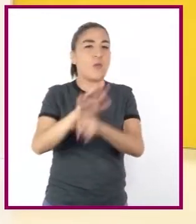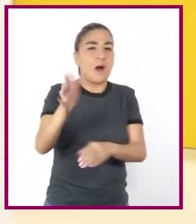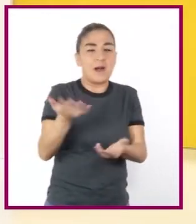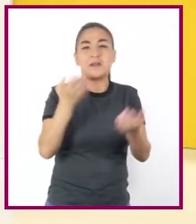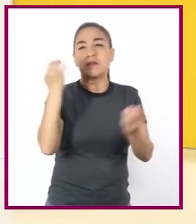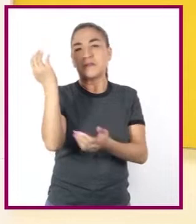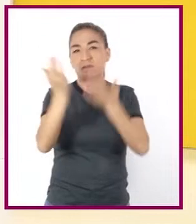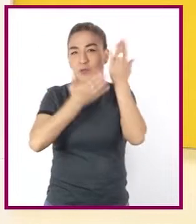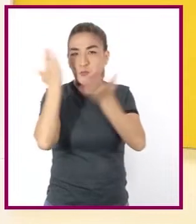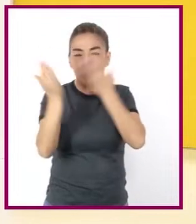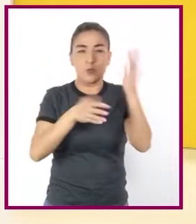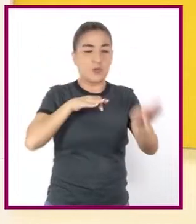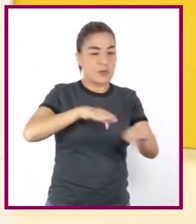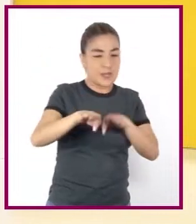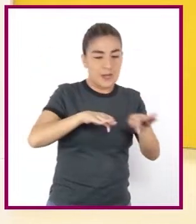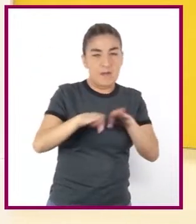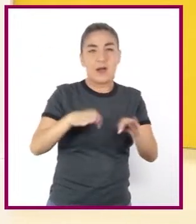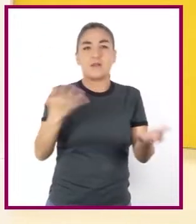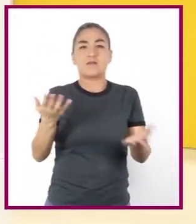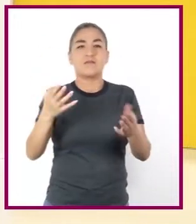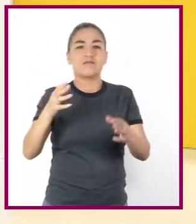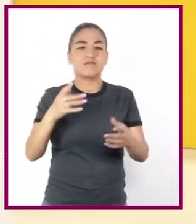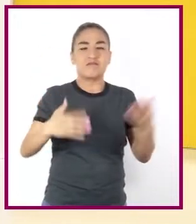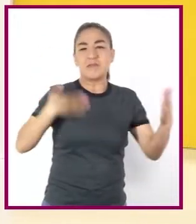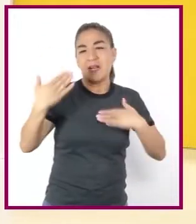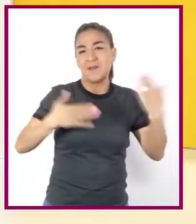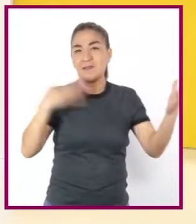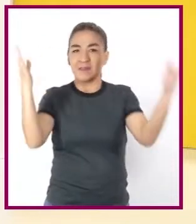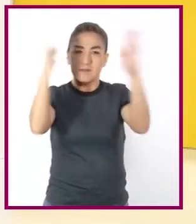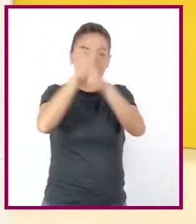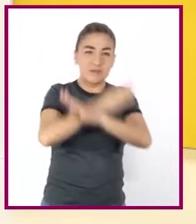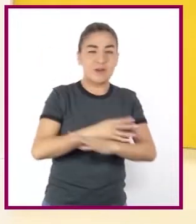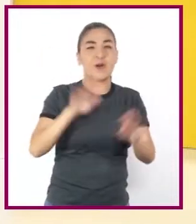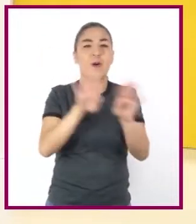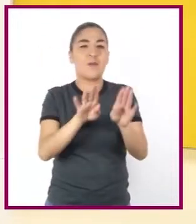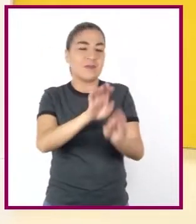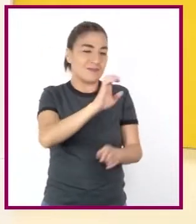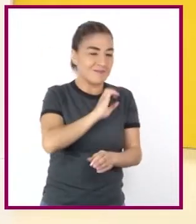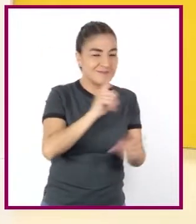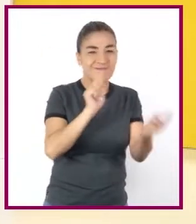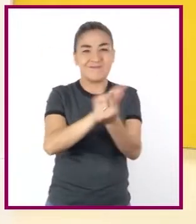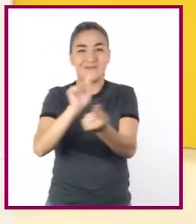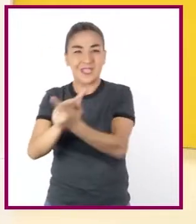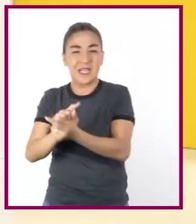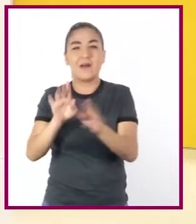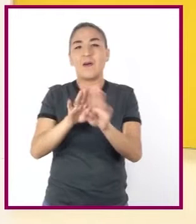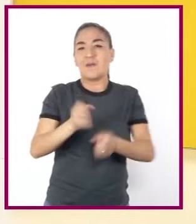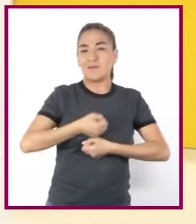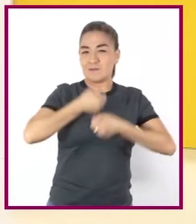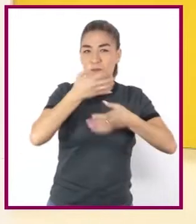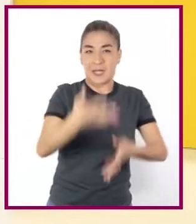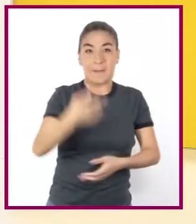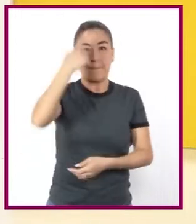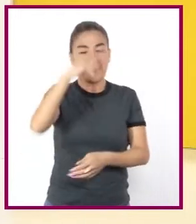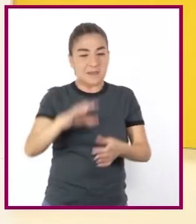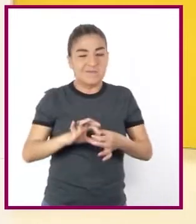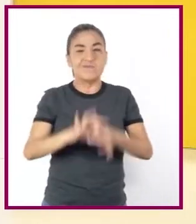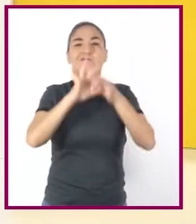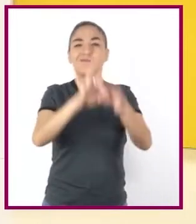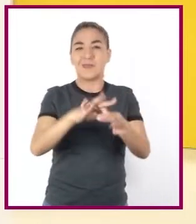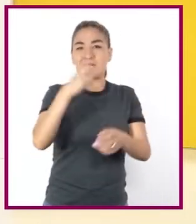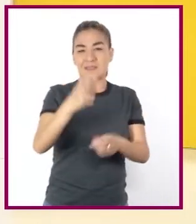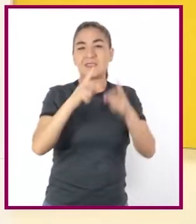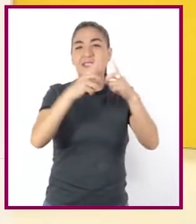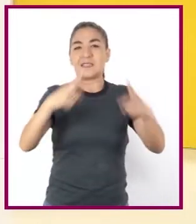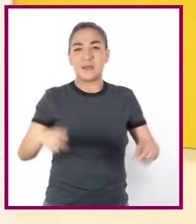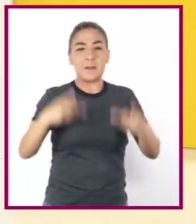estudio, trabajo, recreación, relaciones afectivas y expresión, fortalecen el desarrollo de las personas